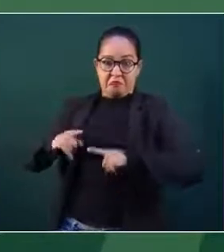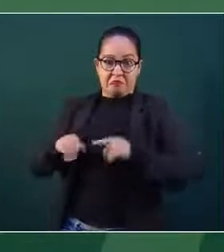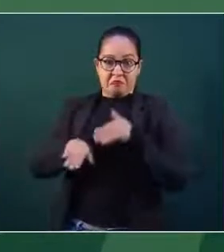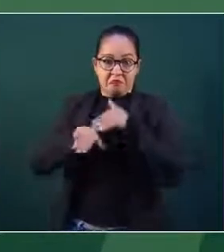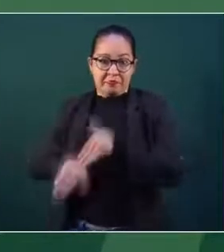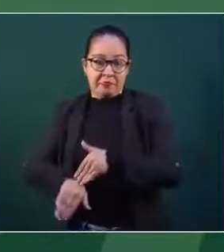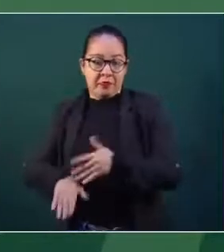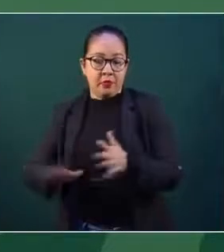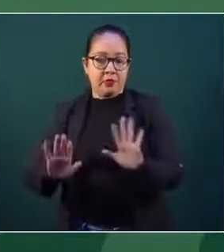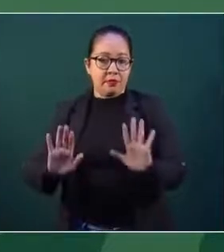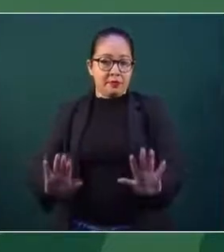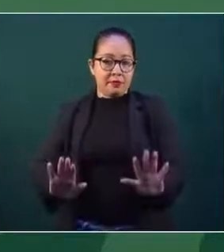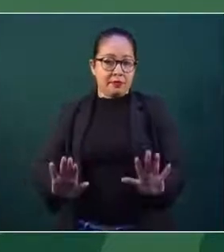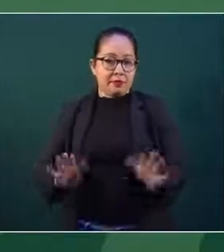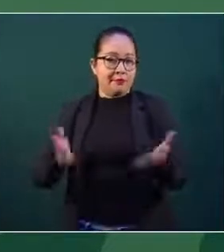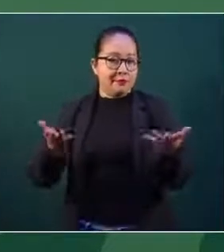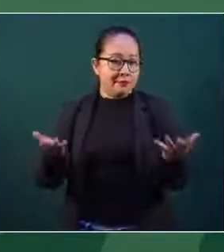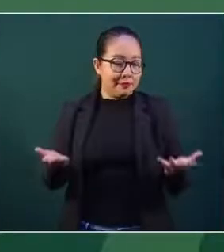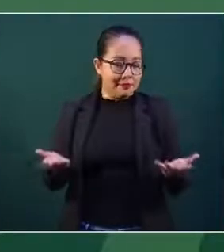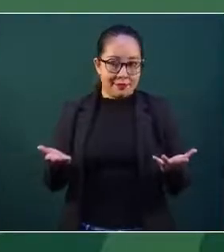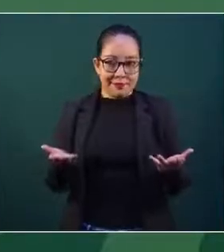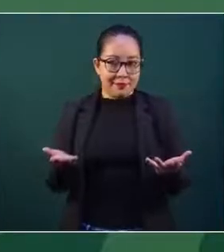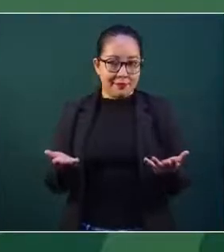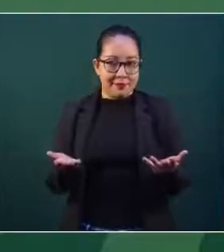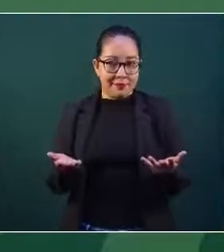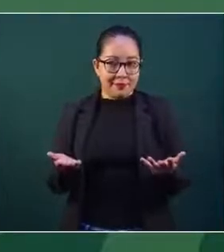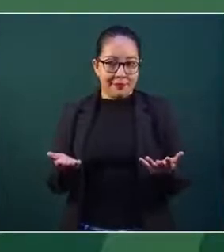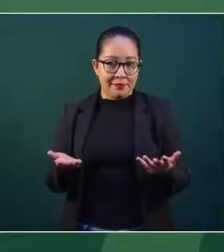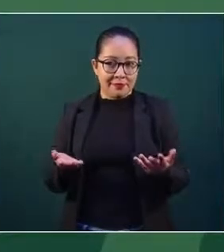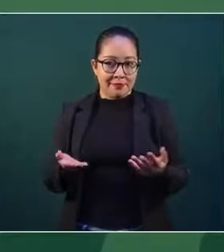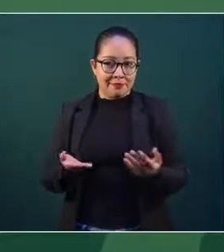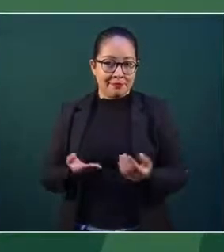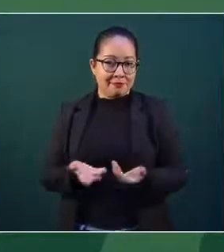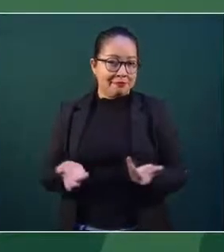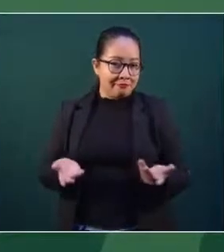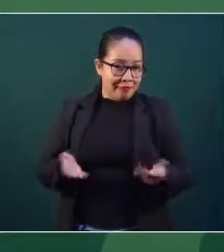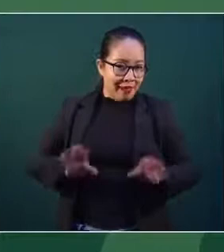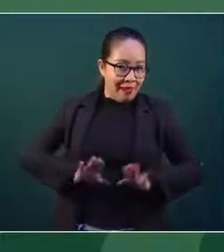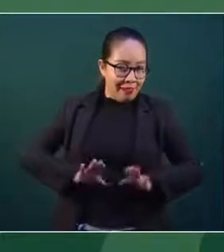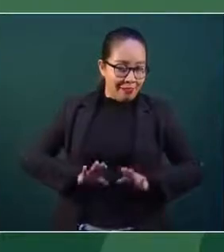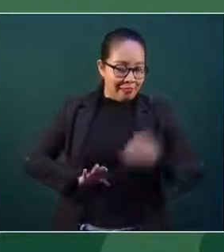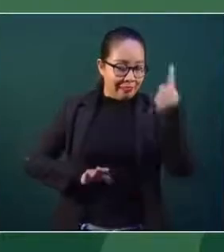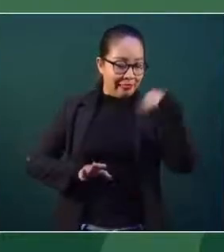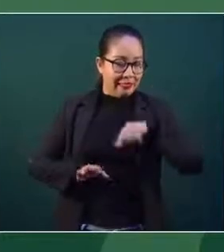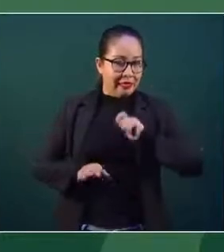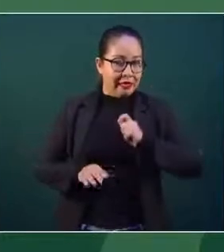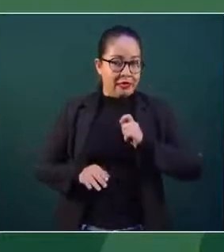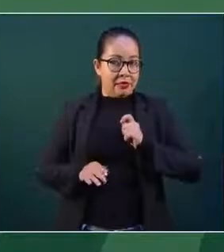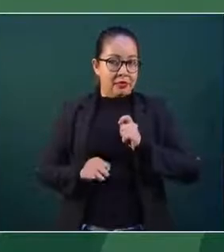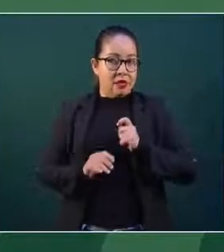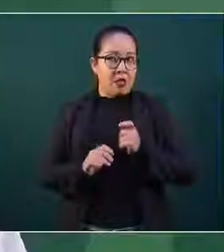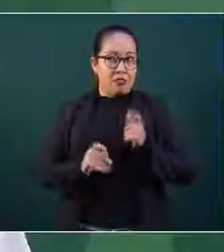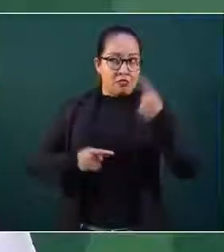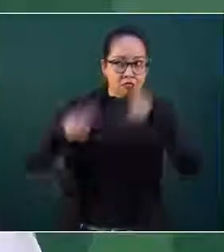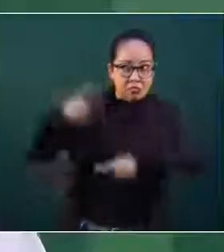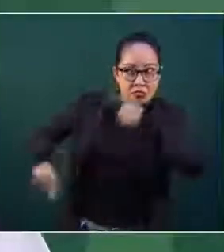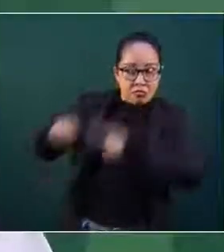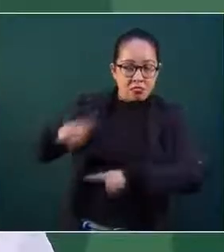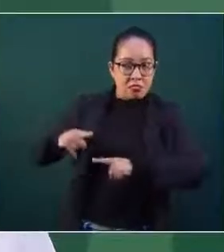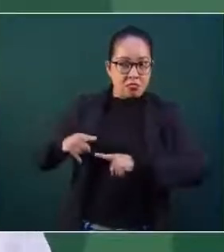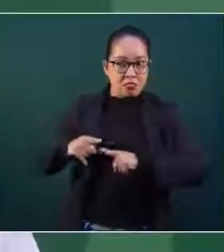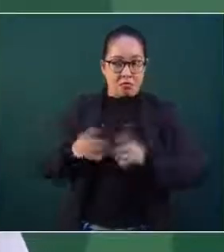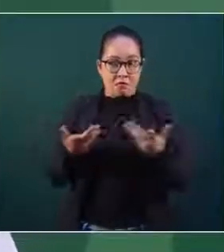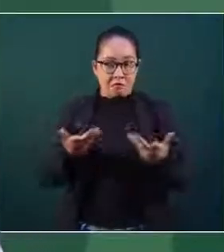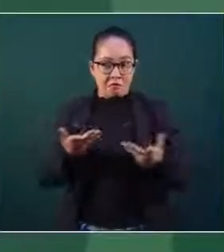Le sale el autoritarismo que llevan dentro. Entonces